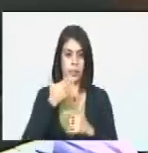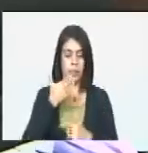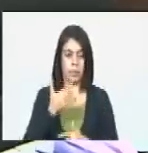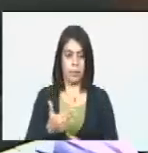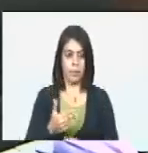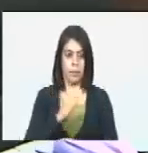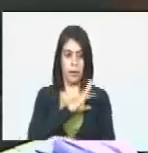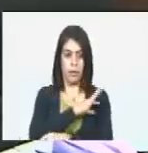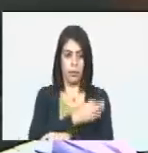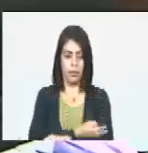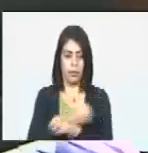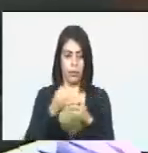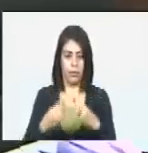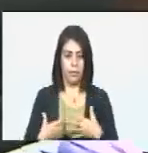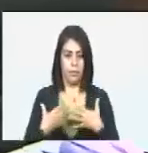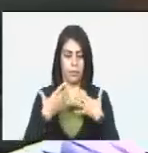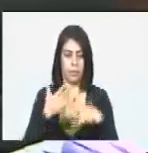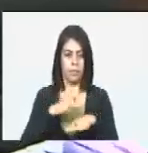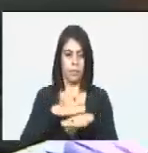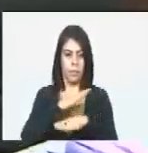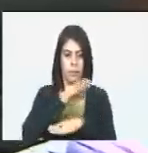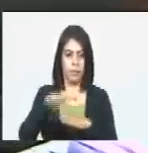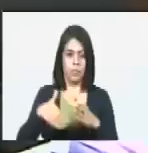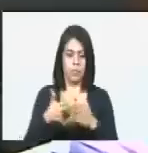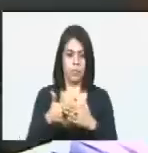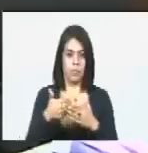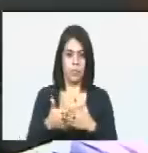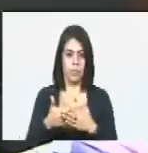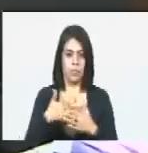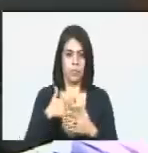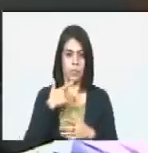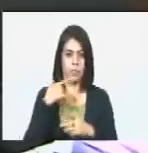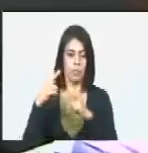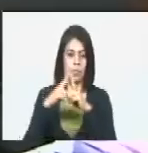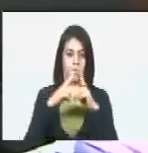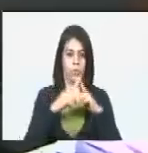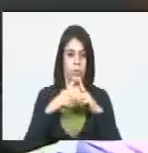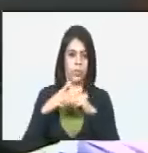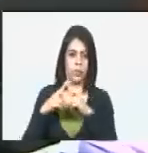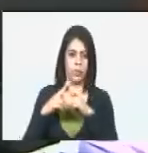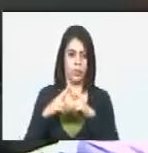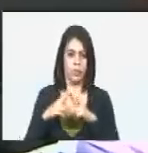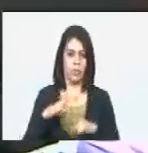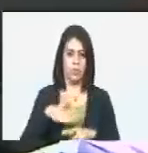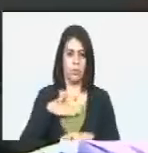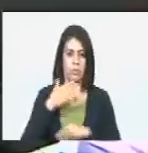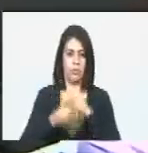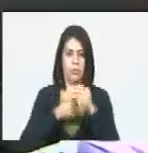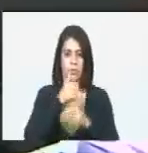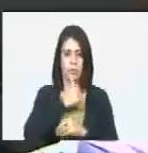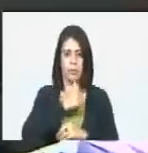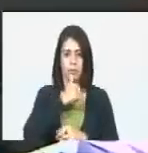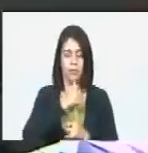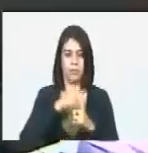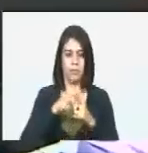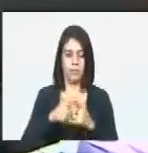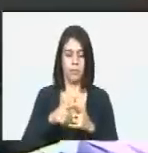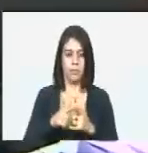y fuerza para todos quienes la conocimos, podamos soportar su